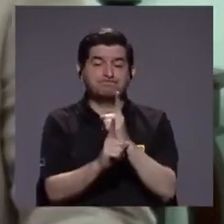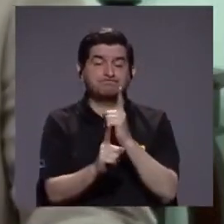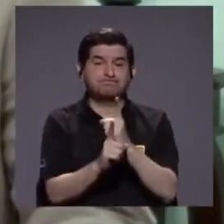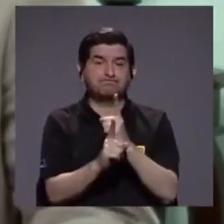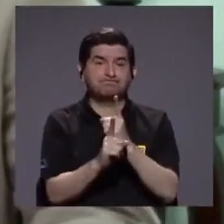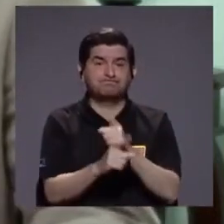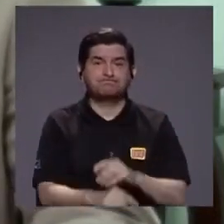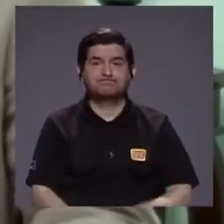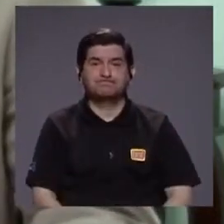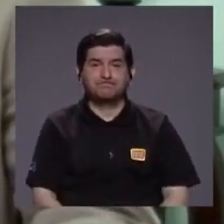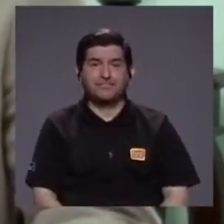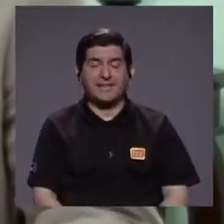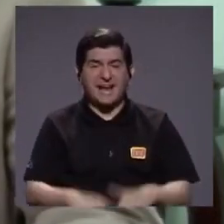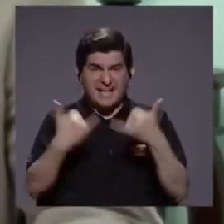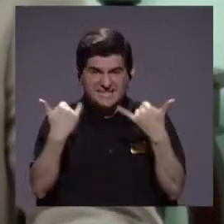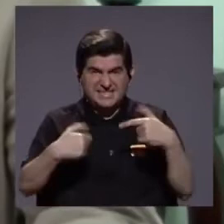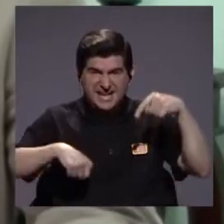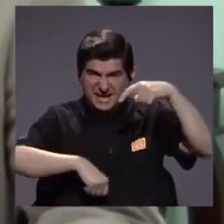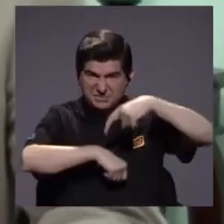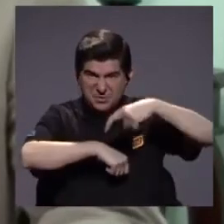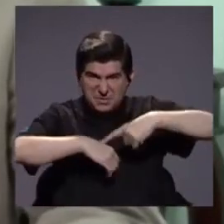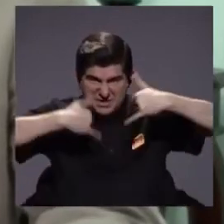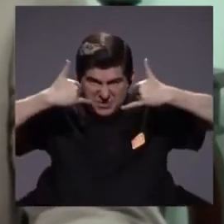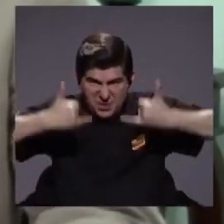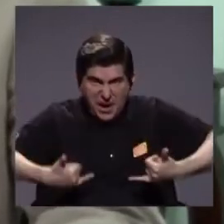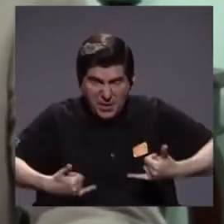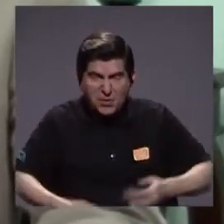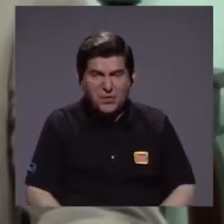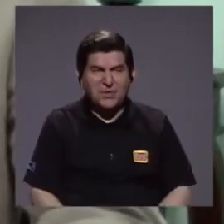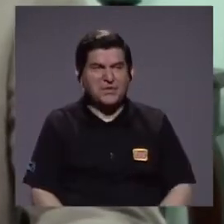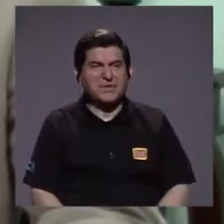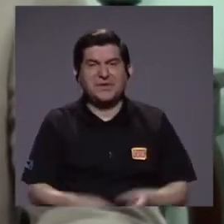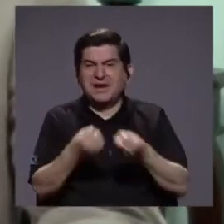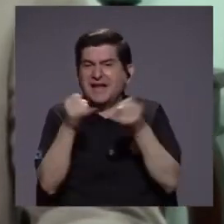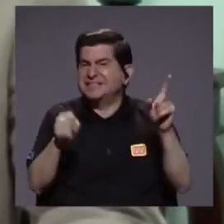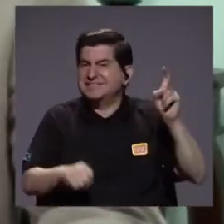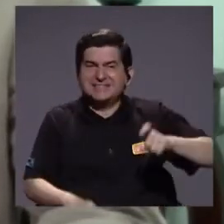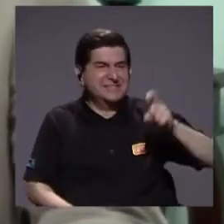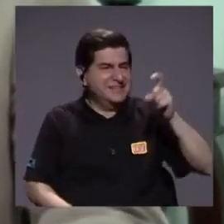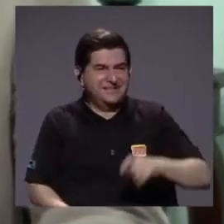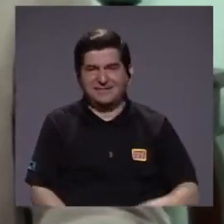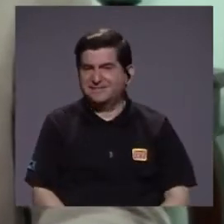Efectivamente, ya en este momento, por ejemplo, sin necesidad de que